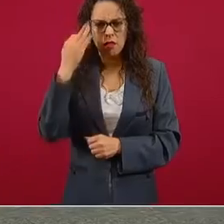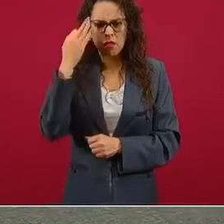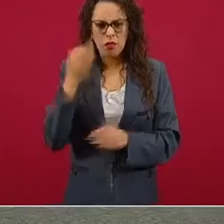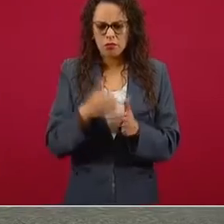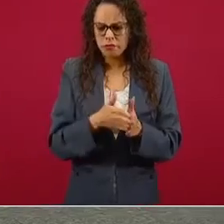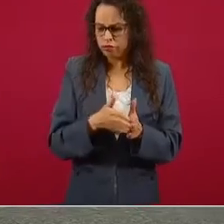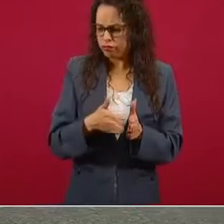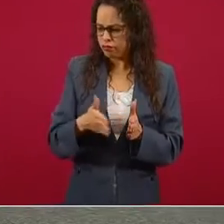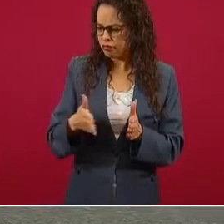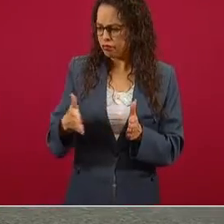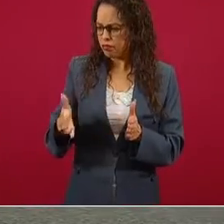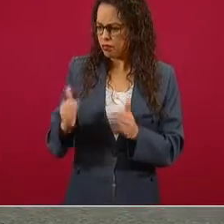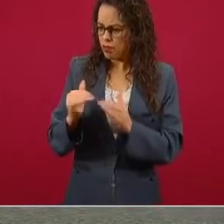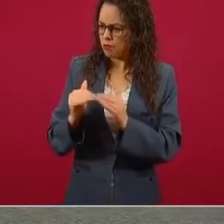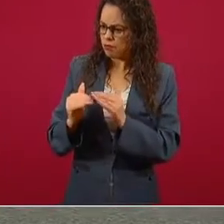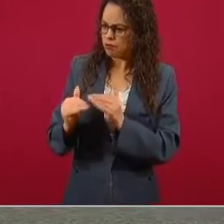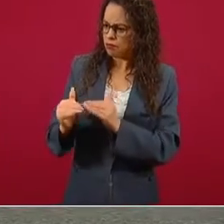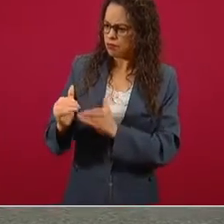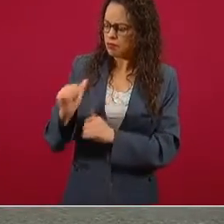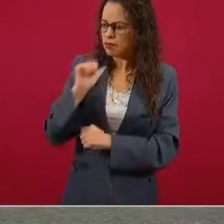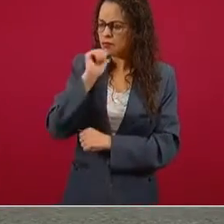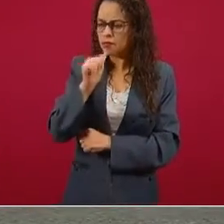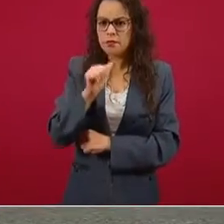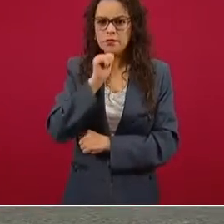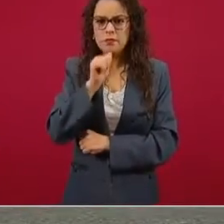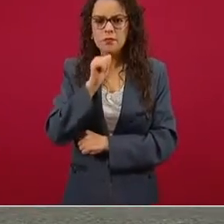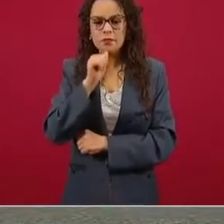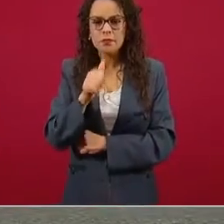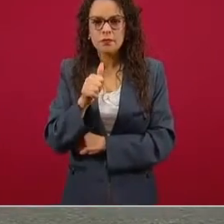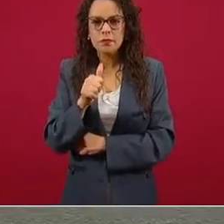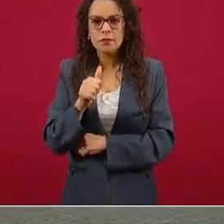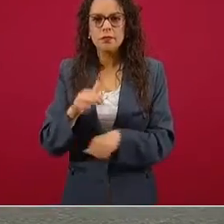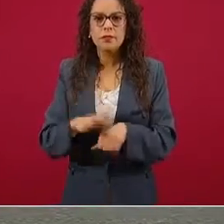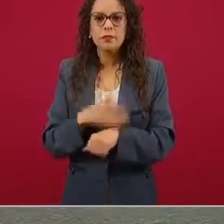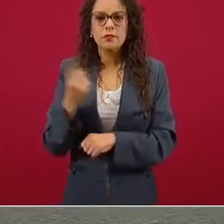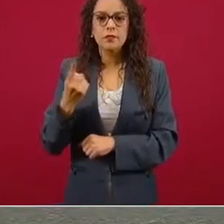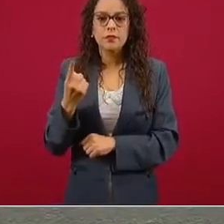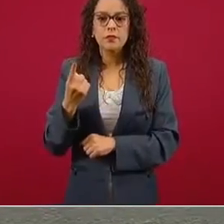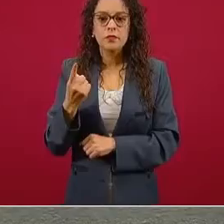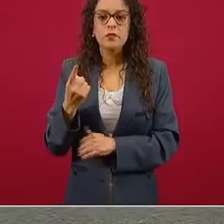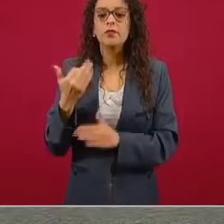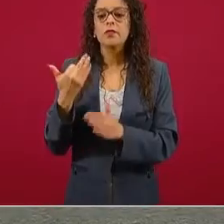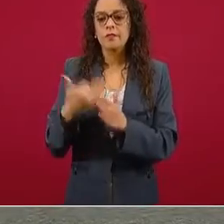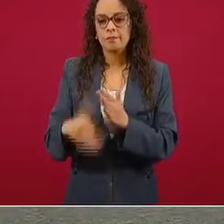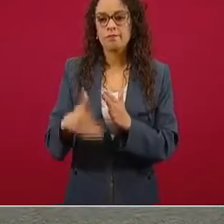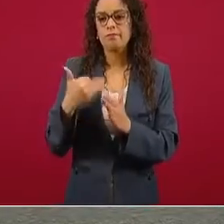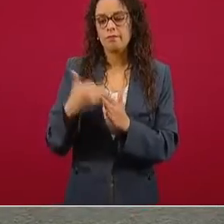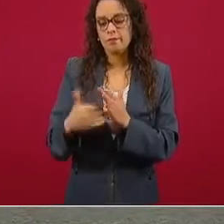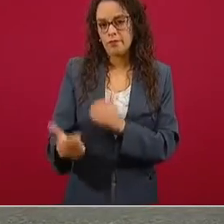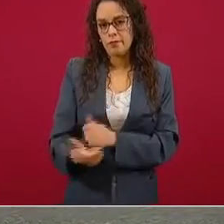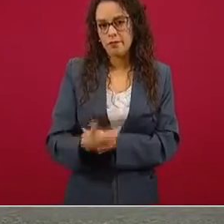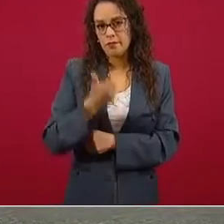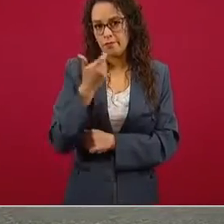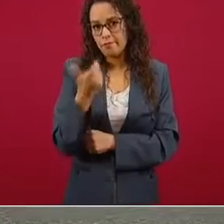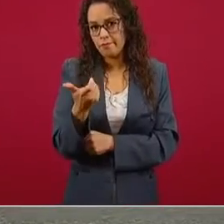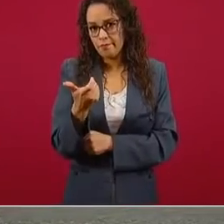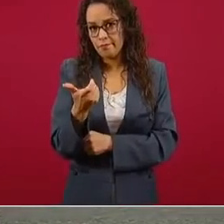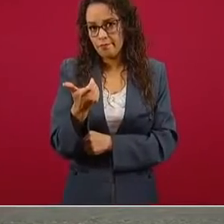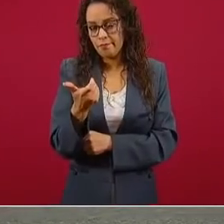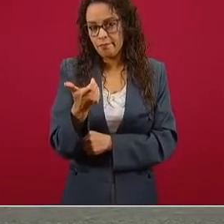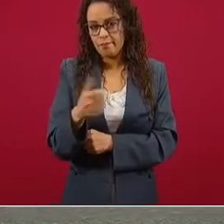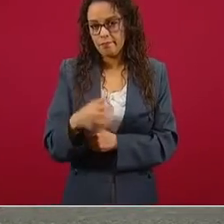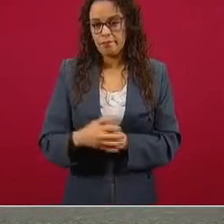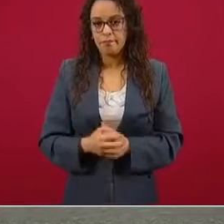avanzó por la falta de recursos económicos. ¿De